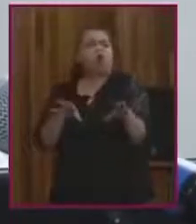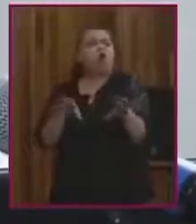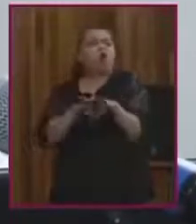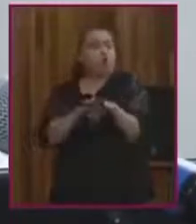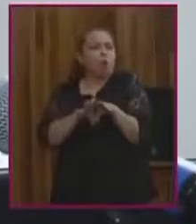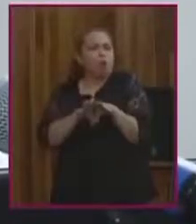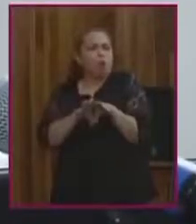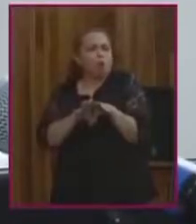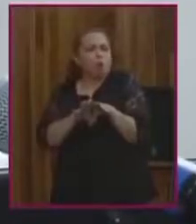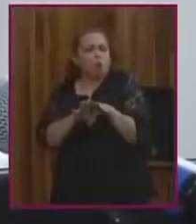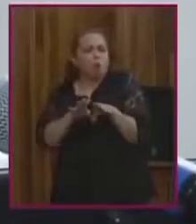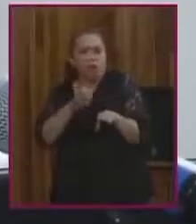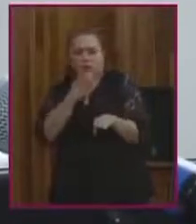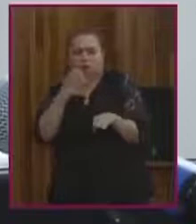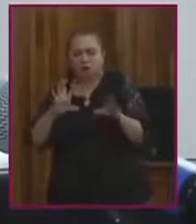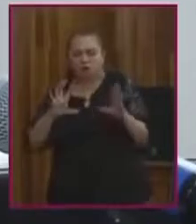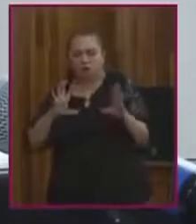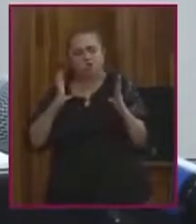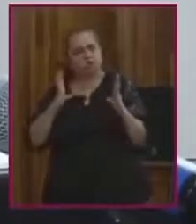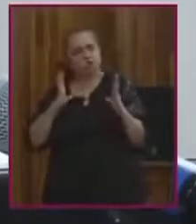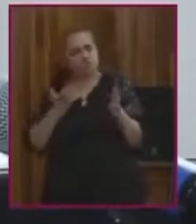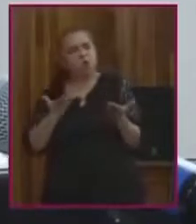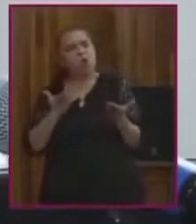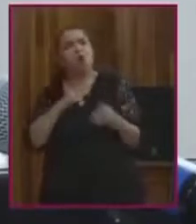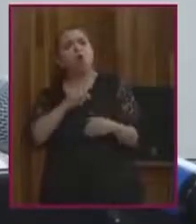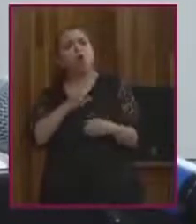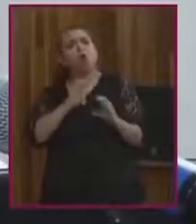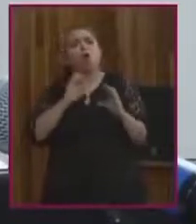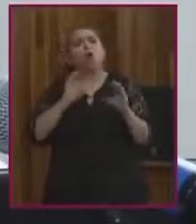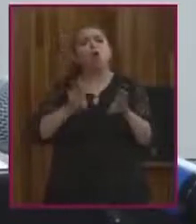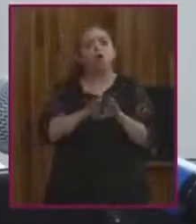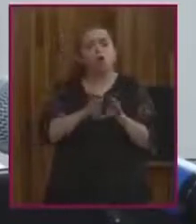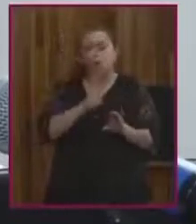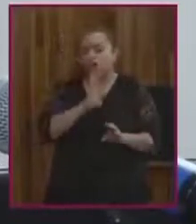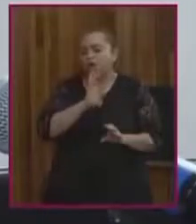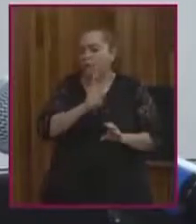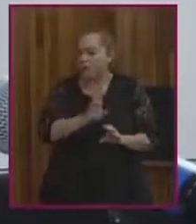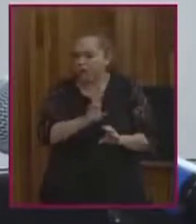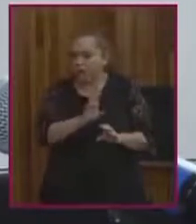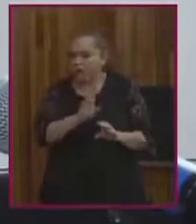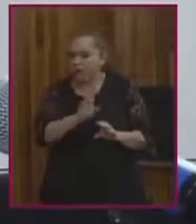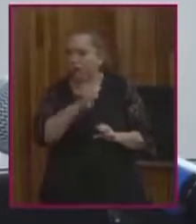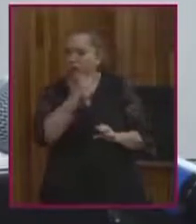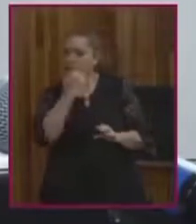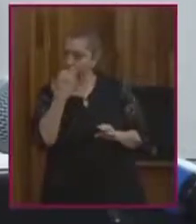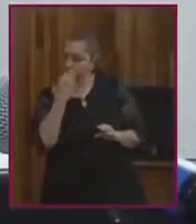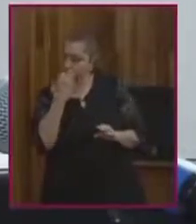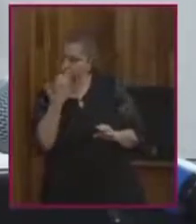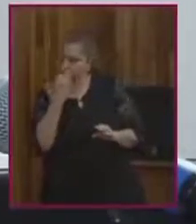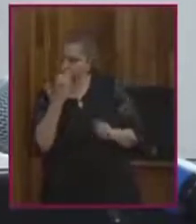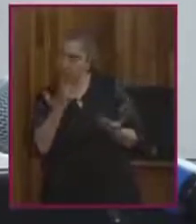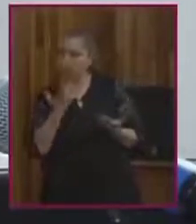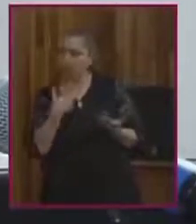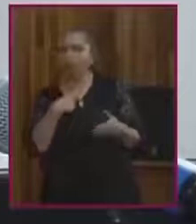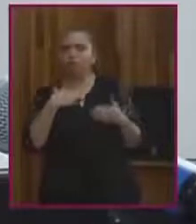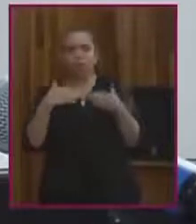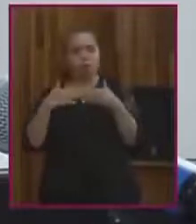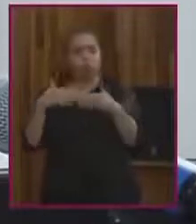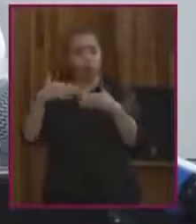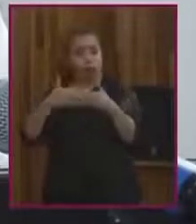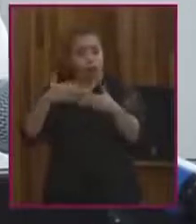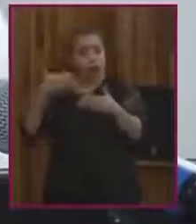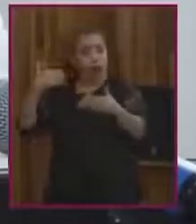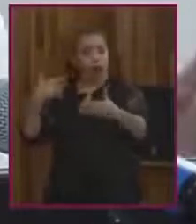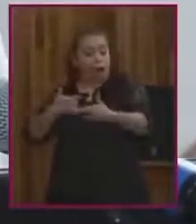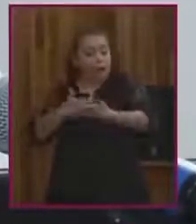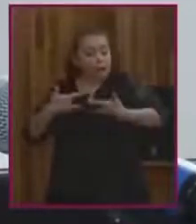tanto respondieron estos resultados educativos, tanto en su momento histórico como en un futuro. Es decir,